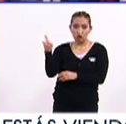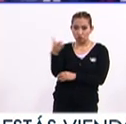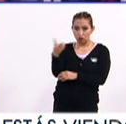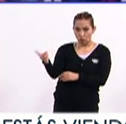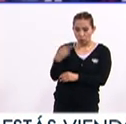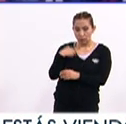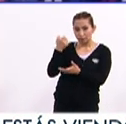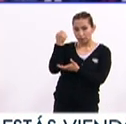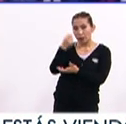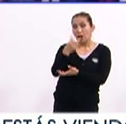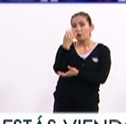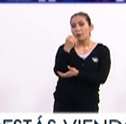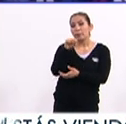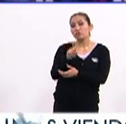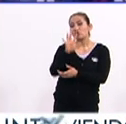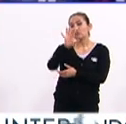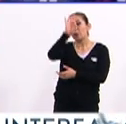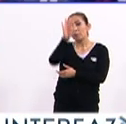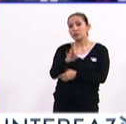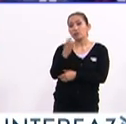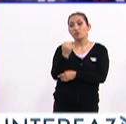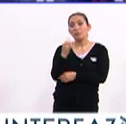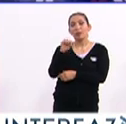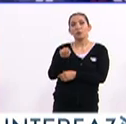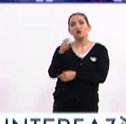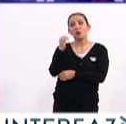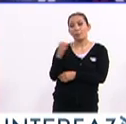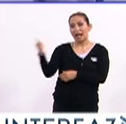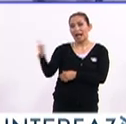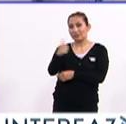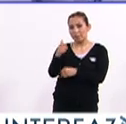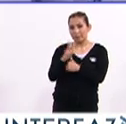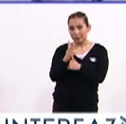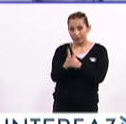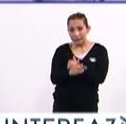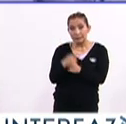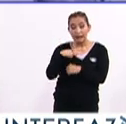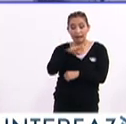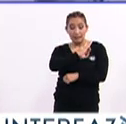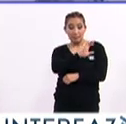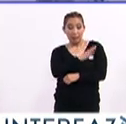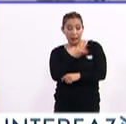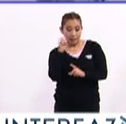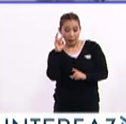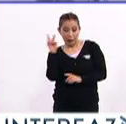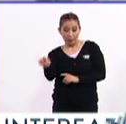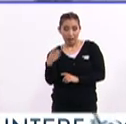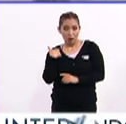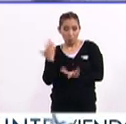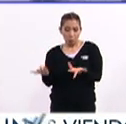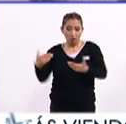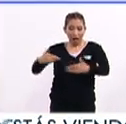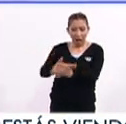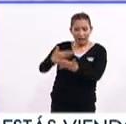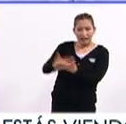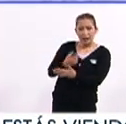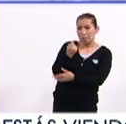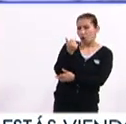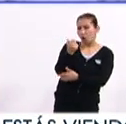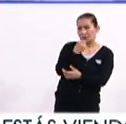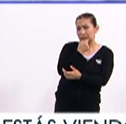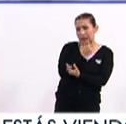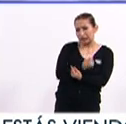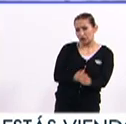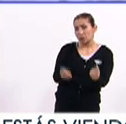parte, destinaron 9.5 y 9.9 respectivamente. En España, sin embargo, la tasa de nacimientos es muy